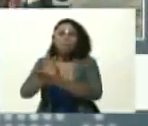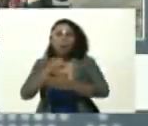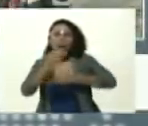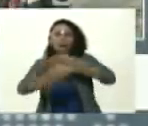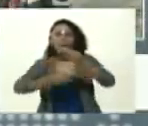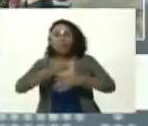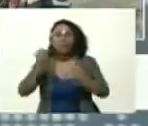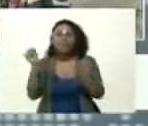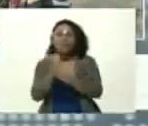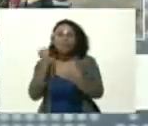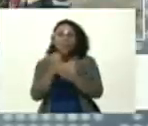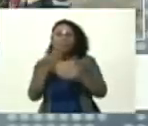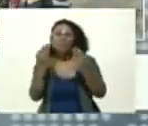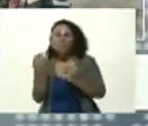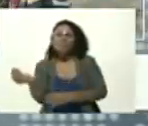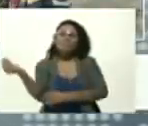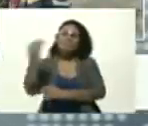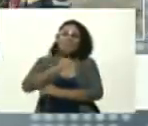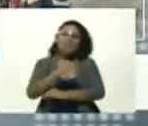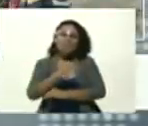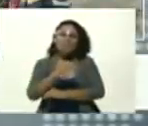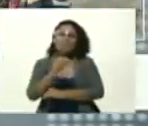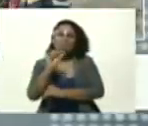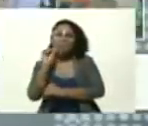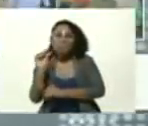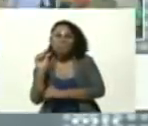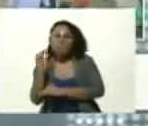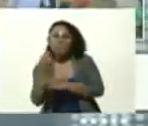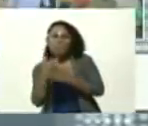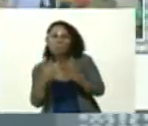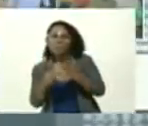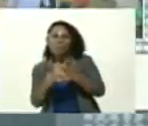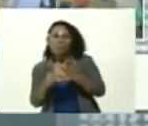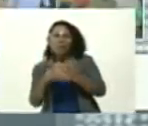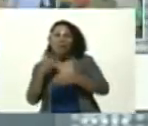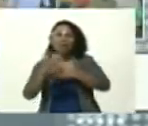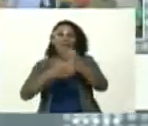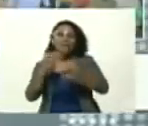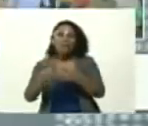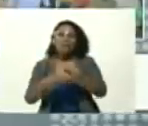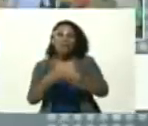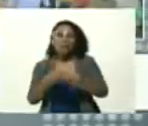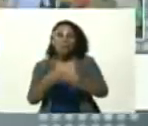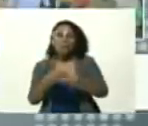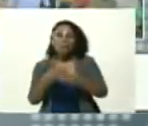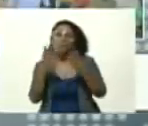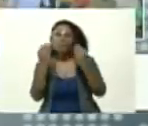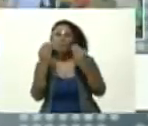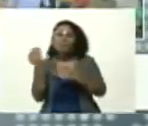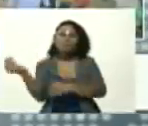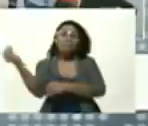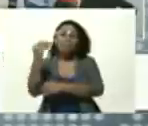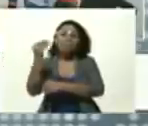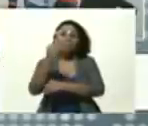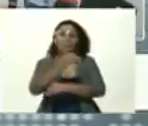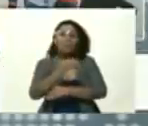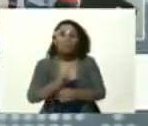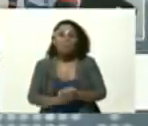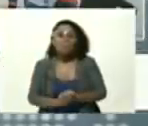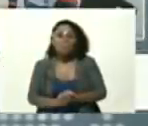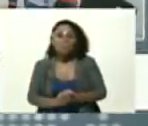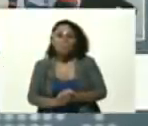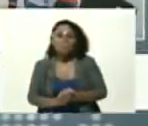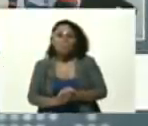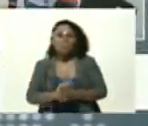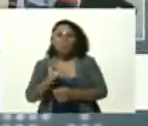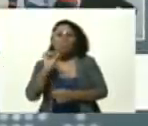haciendo mucho más con menos, haciendo muchísimo más con